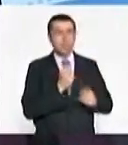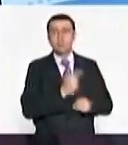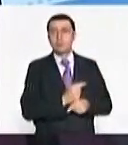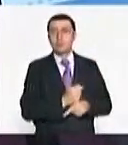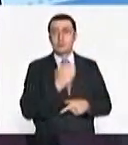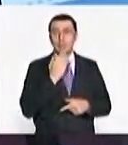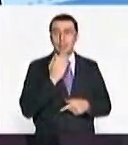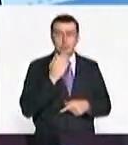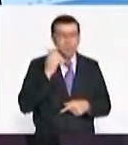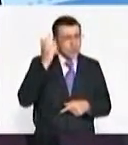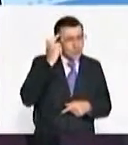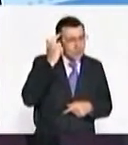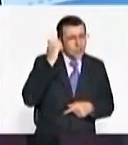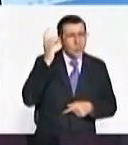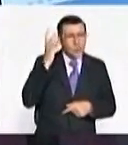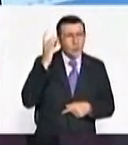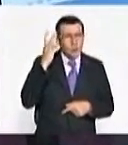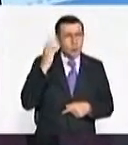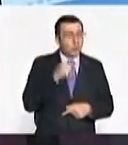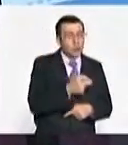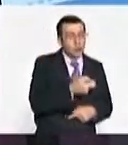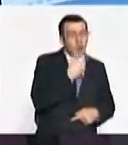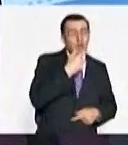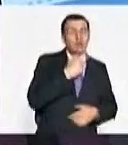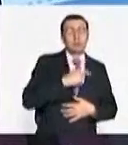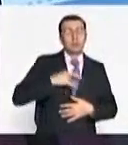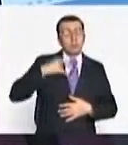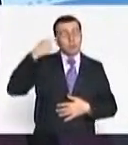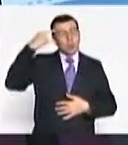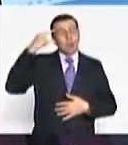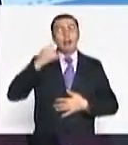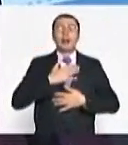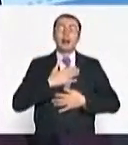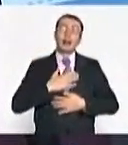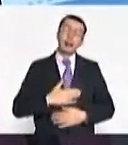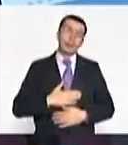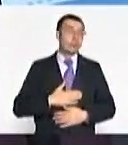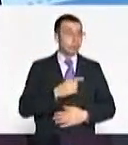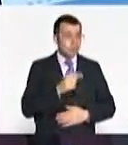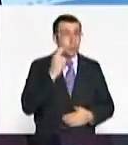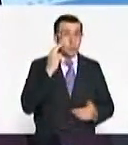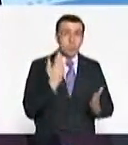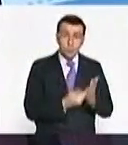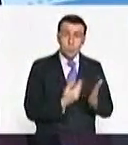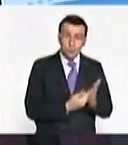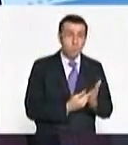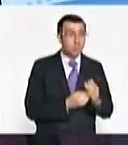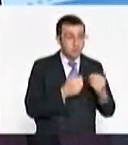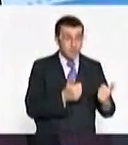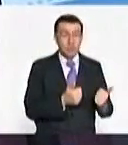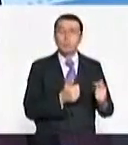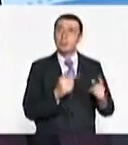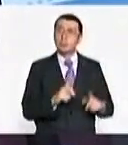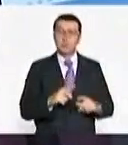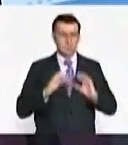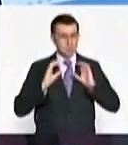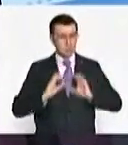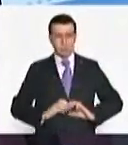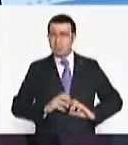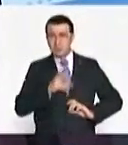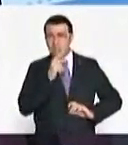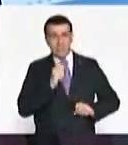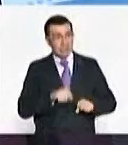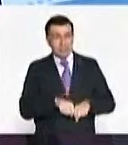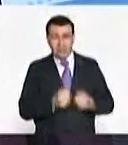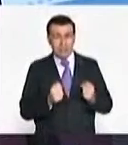cabeza que sea efectivo y que logre quitar el dolor de cabeza. Si se logra demostrar eso y además logran demostrar que es mejor el